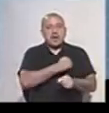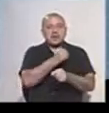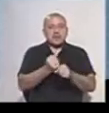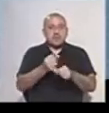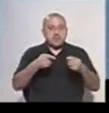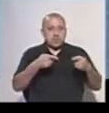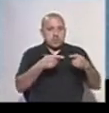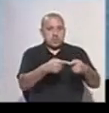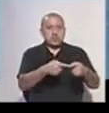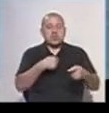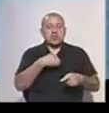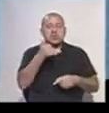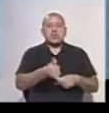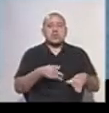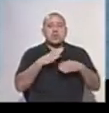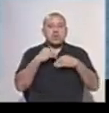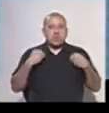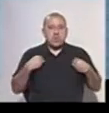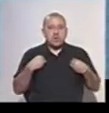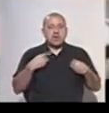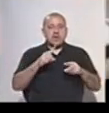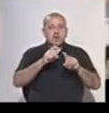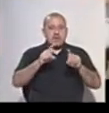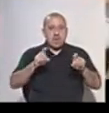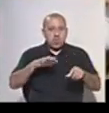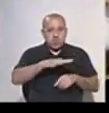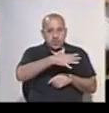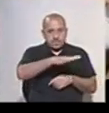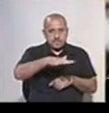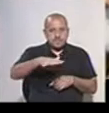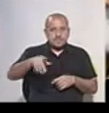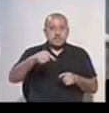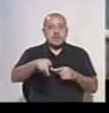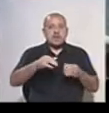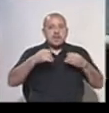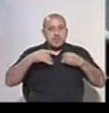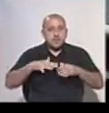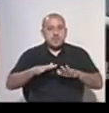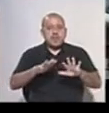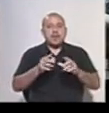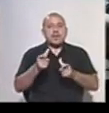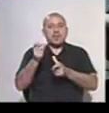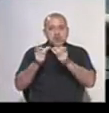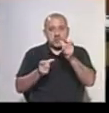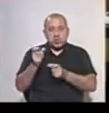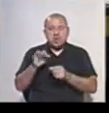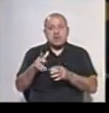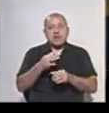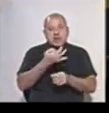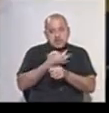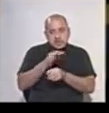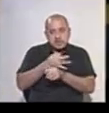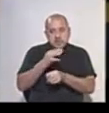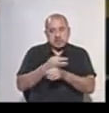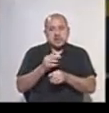nosotros tenemos una escuela de mar desde hace muchos años que no solo prepara para navegar a los tripulantes, ya sea